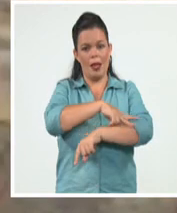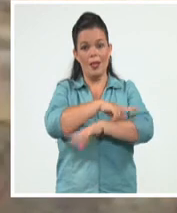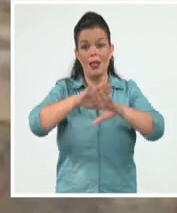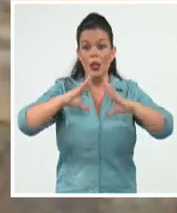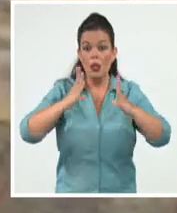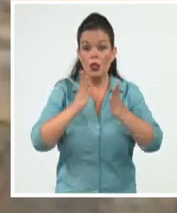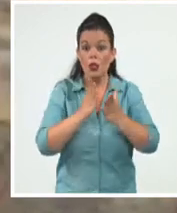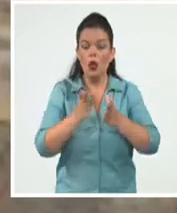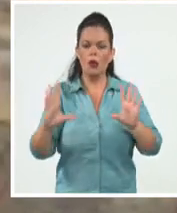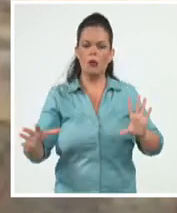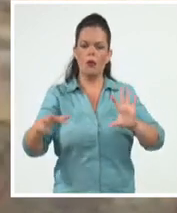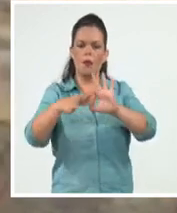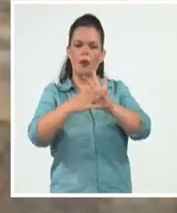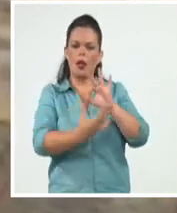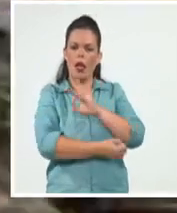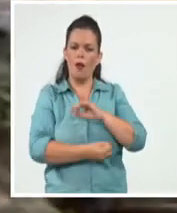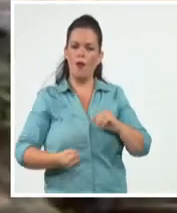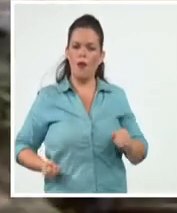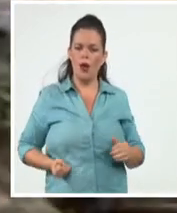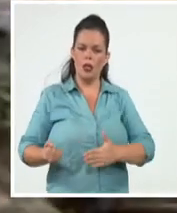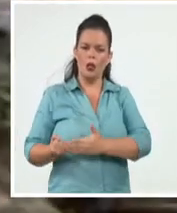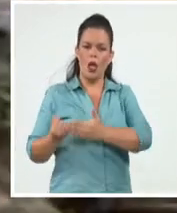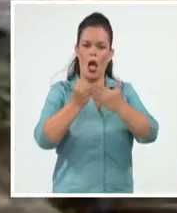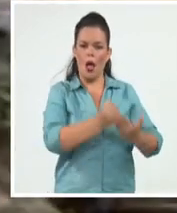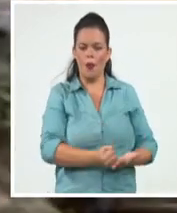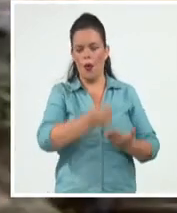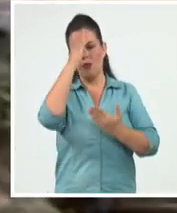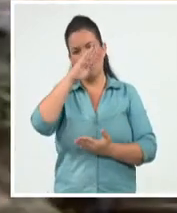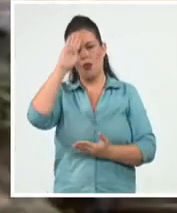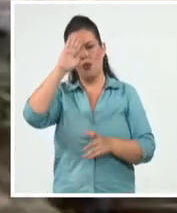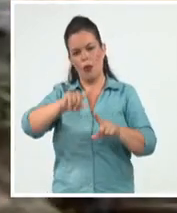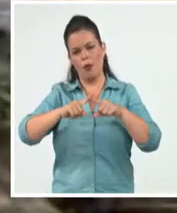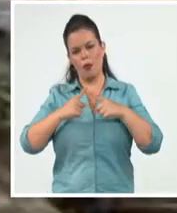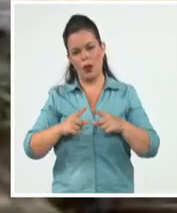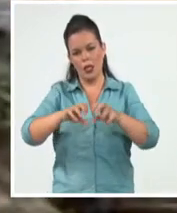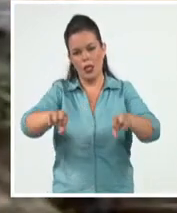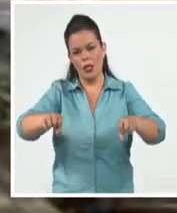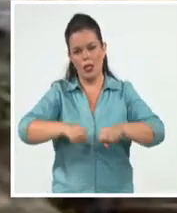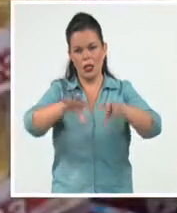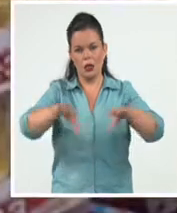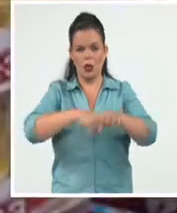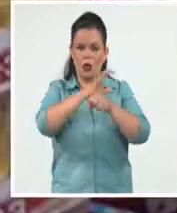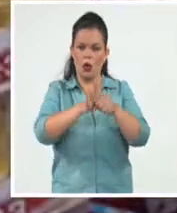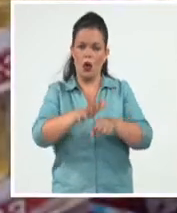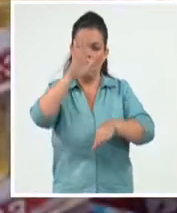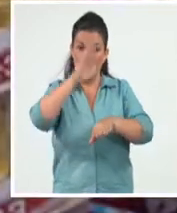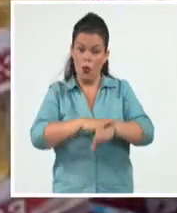cubano por enfrentar la pandemia en medio del recrudecimiento del bloqueo de Estados